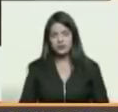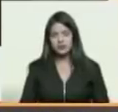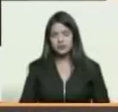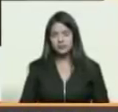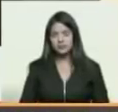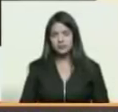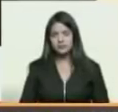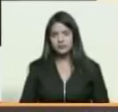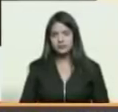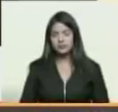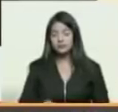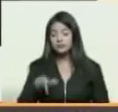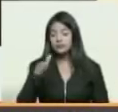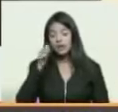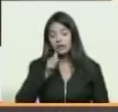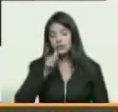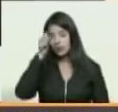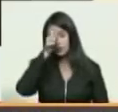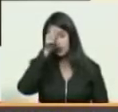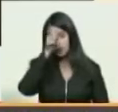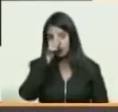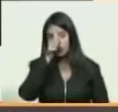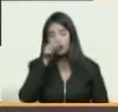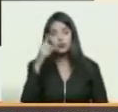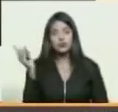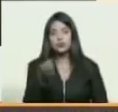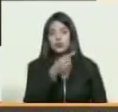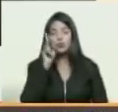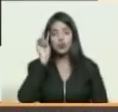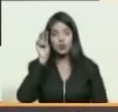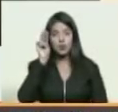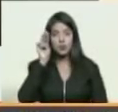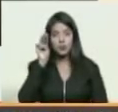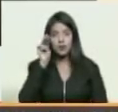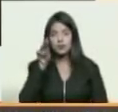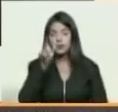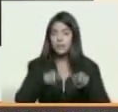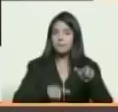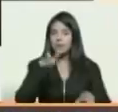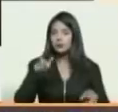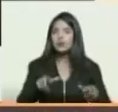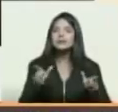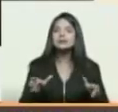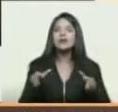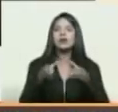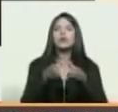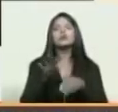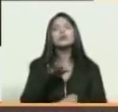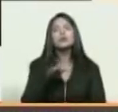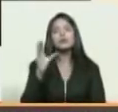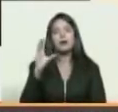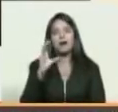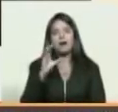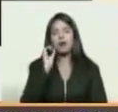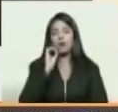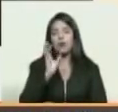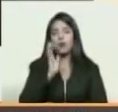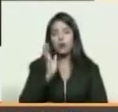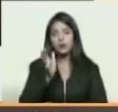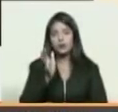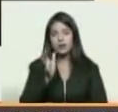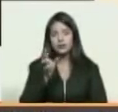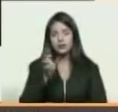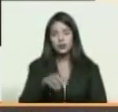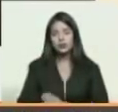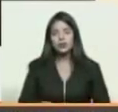Y este fin de semana, los educadores y educadoras, sus voceros y voceras se reúnen en Caracas en el Congreso